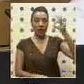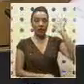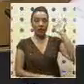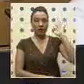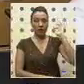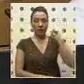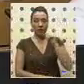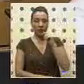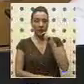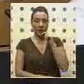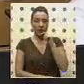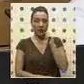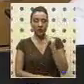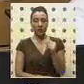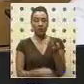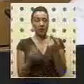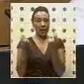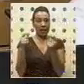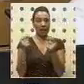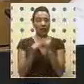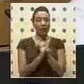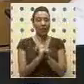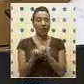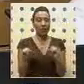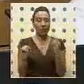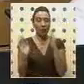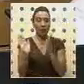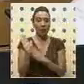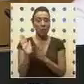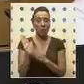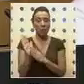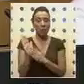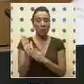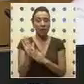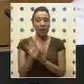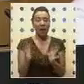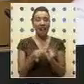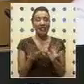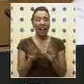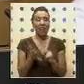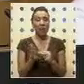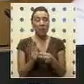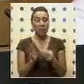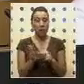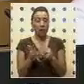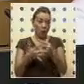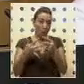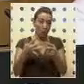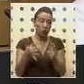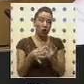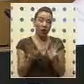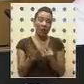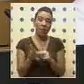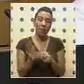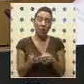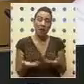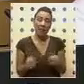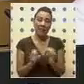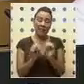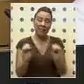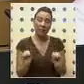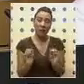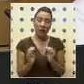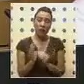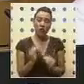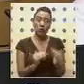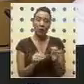sesión, donde revisamos un informe que constata los más graves problemas, o varios de los más graves problemas del actual sistema de educación